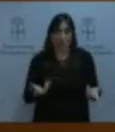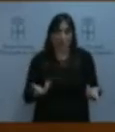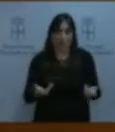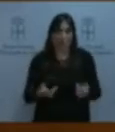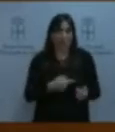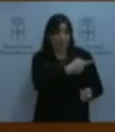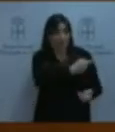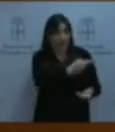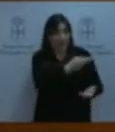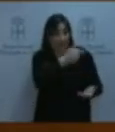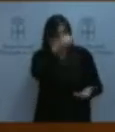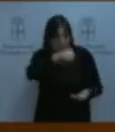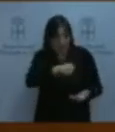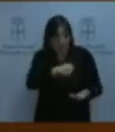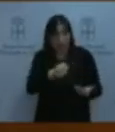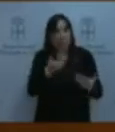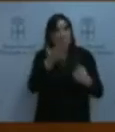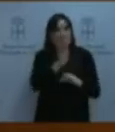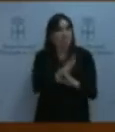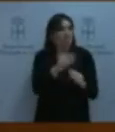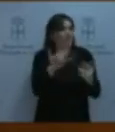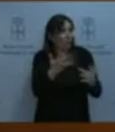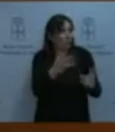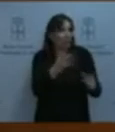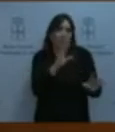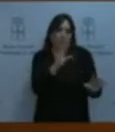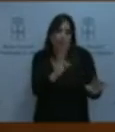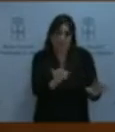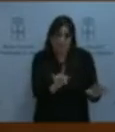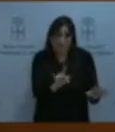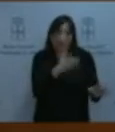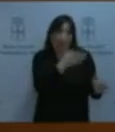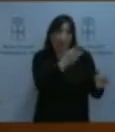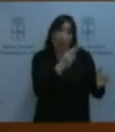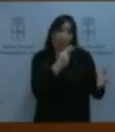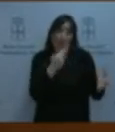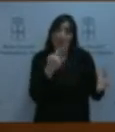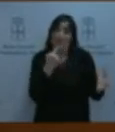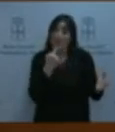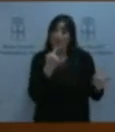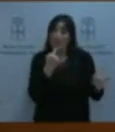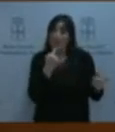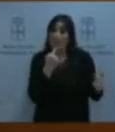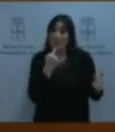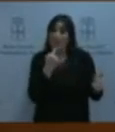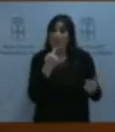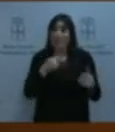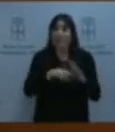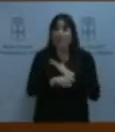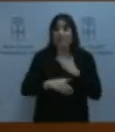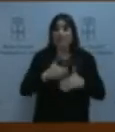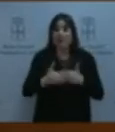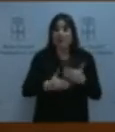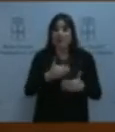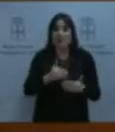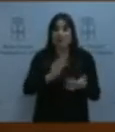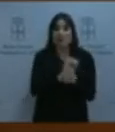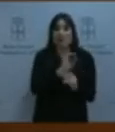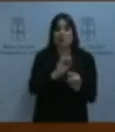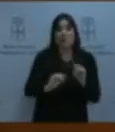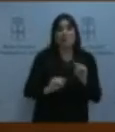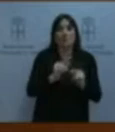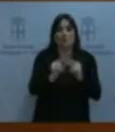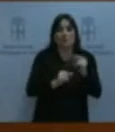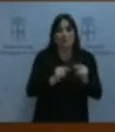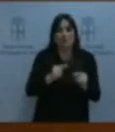comprometieron a traer la tramitación del crédito presupuestario antes de finales de febrero, y este es el último